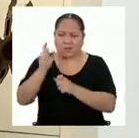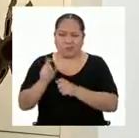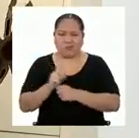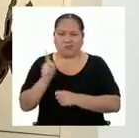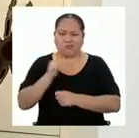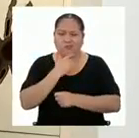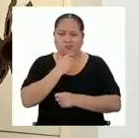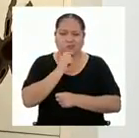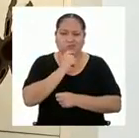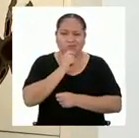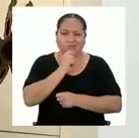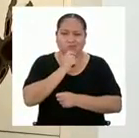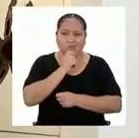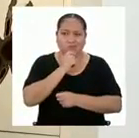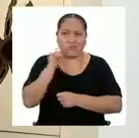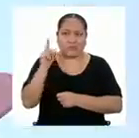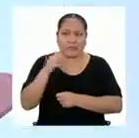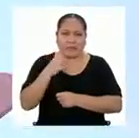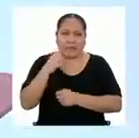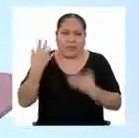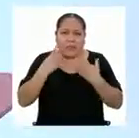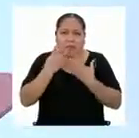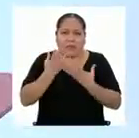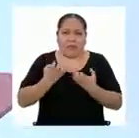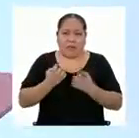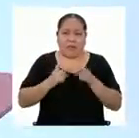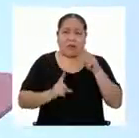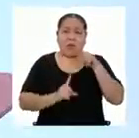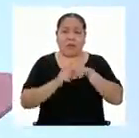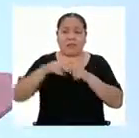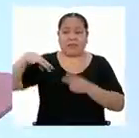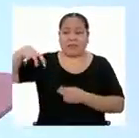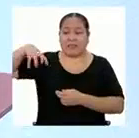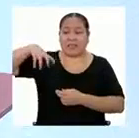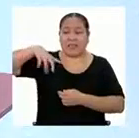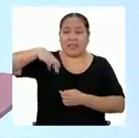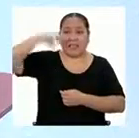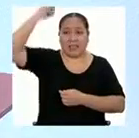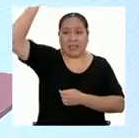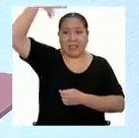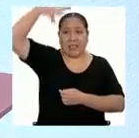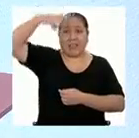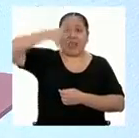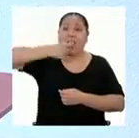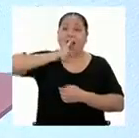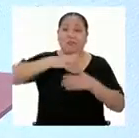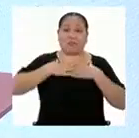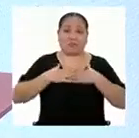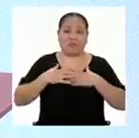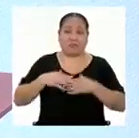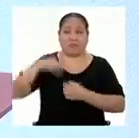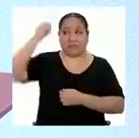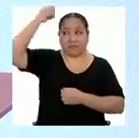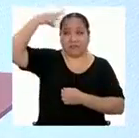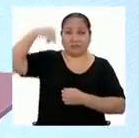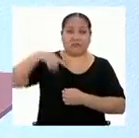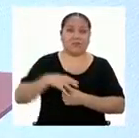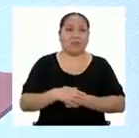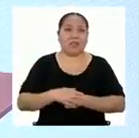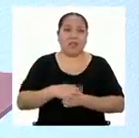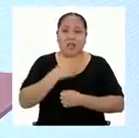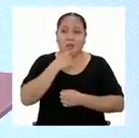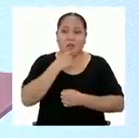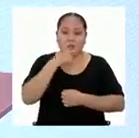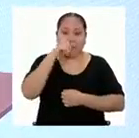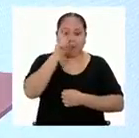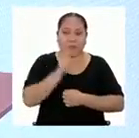por la aparición de la tarántula en la ducha? Ah, sí, recuerdo esa parte. Yo pienso que el lector, si sufre